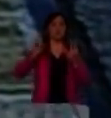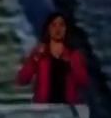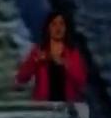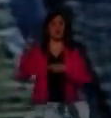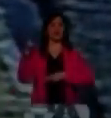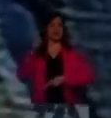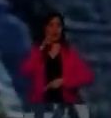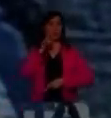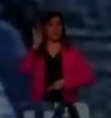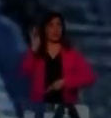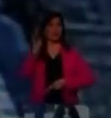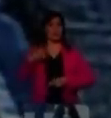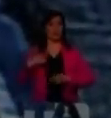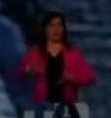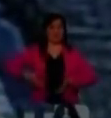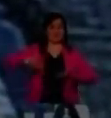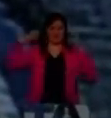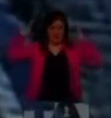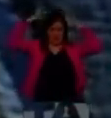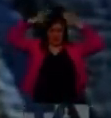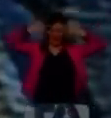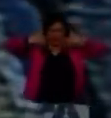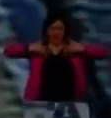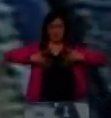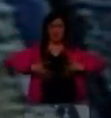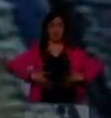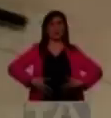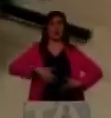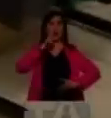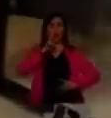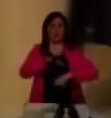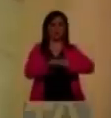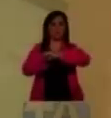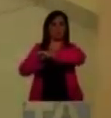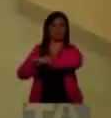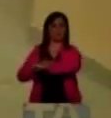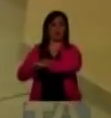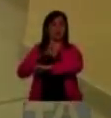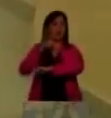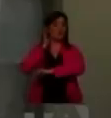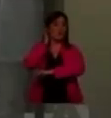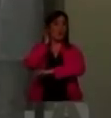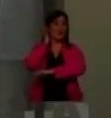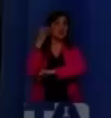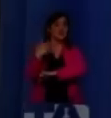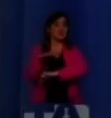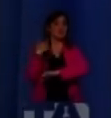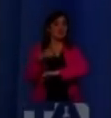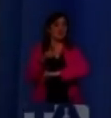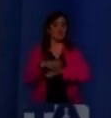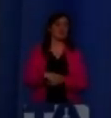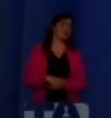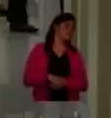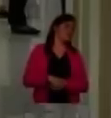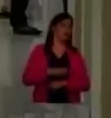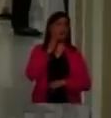acerca por detrás y derrama ácido desde su cabeza. En este caso, el hombre fue detenido, pero Mónica se encuentra en estado de coma, según